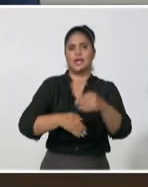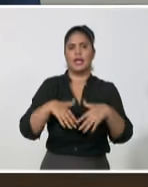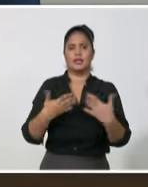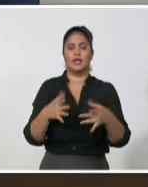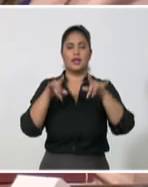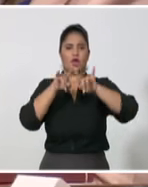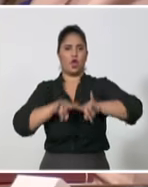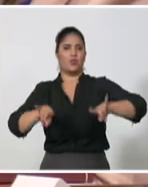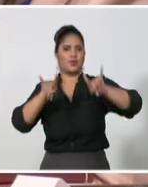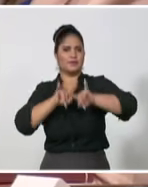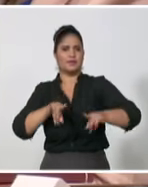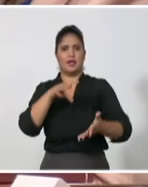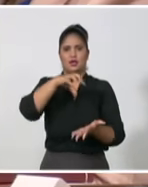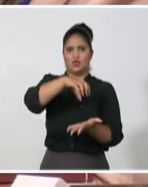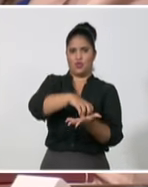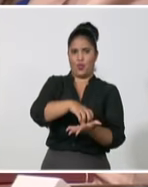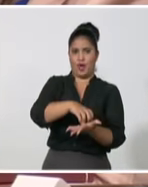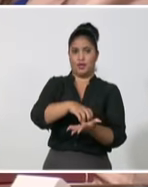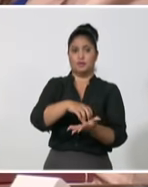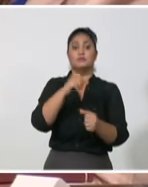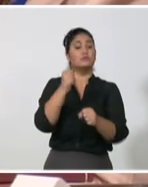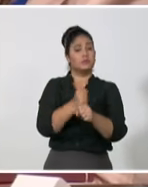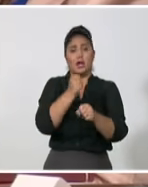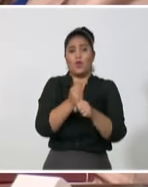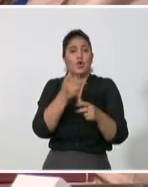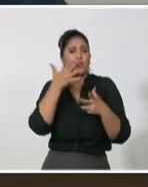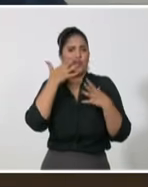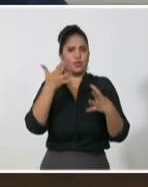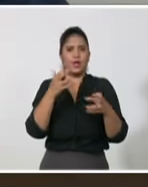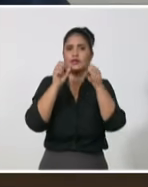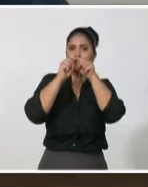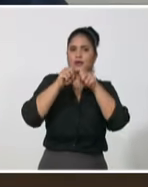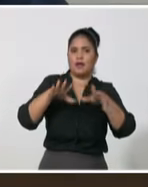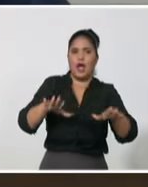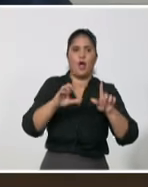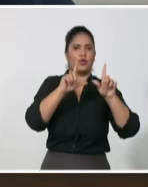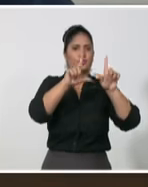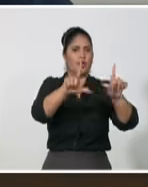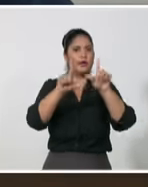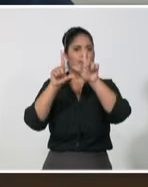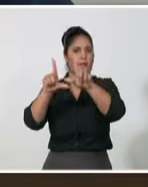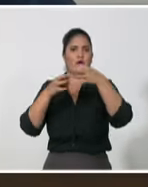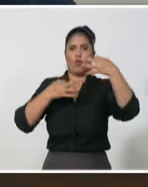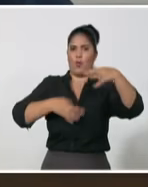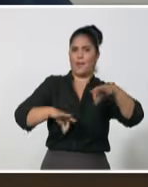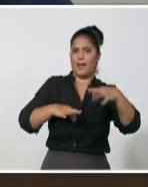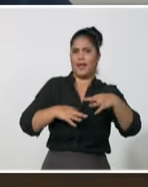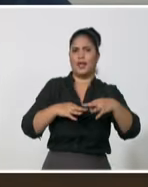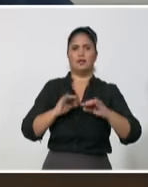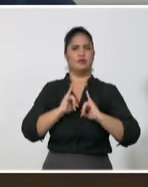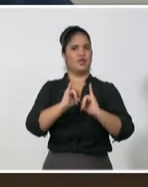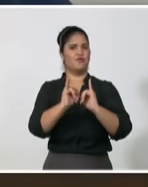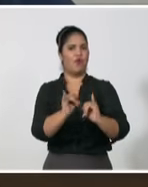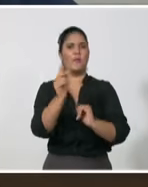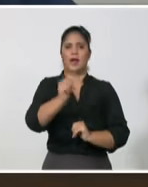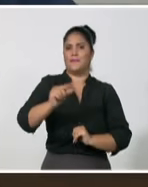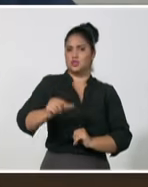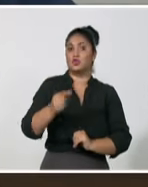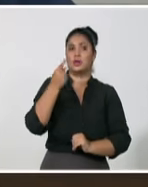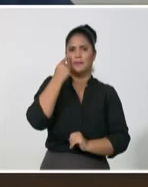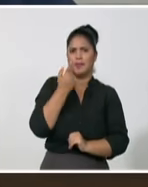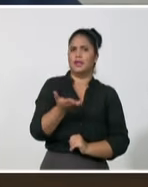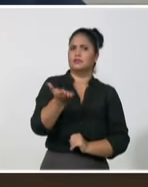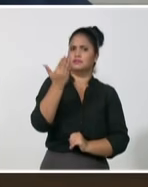que tienen un enorme potencial yo siempre digo si los municipios empiezan a funcionar bien a partir de que se potencia su